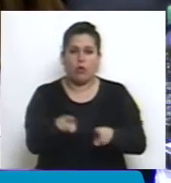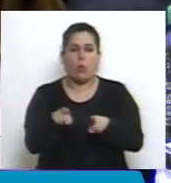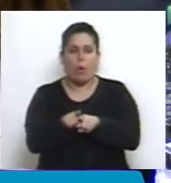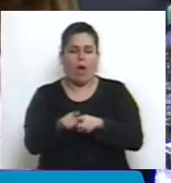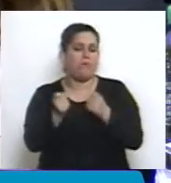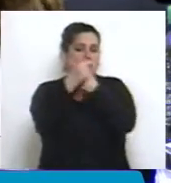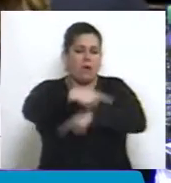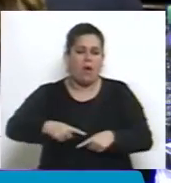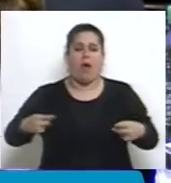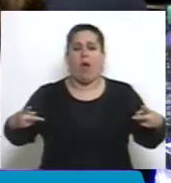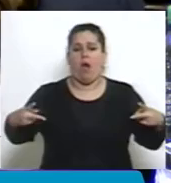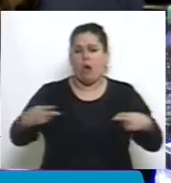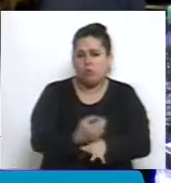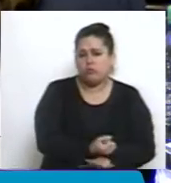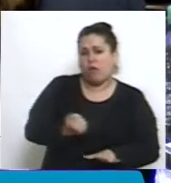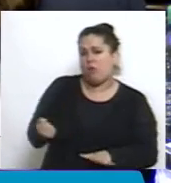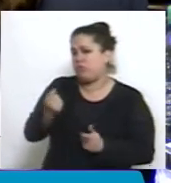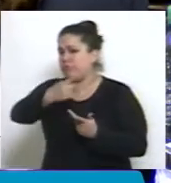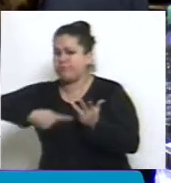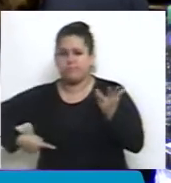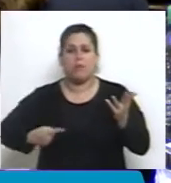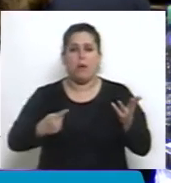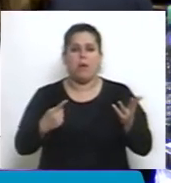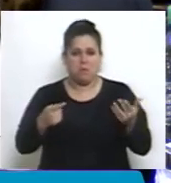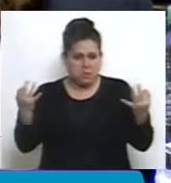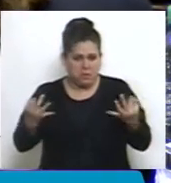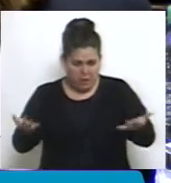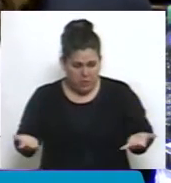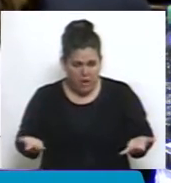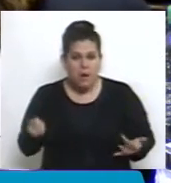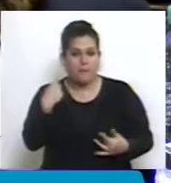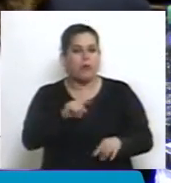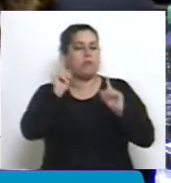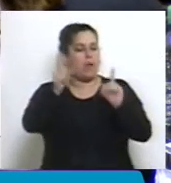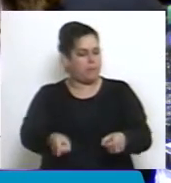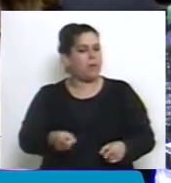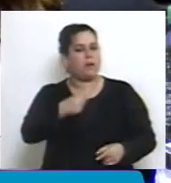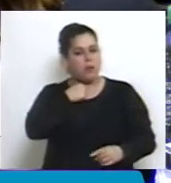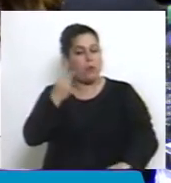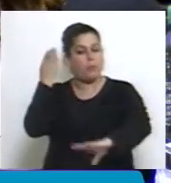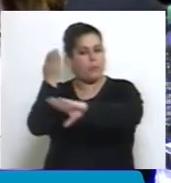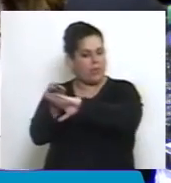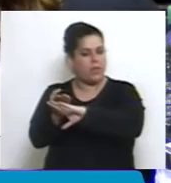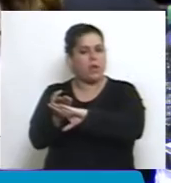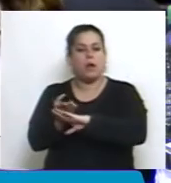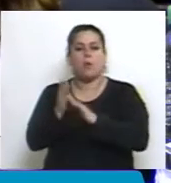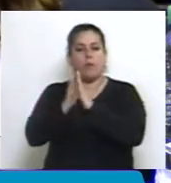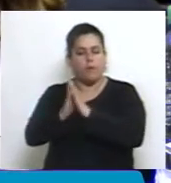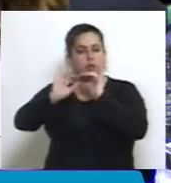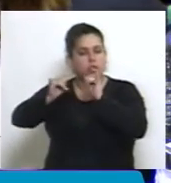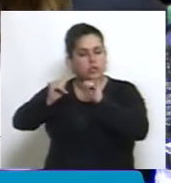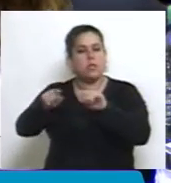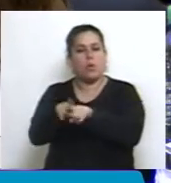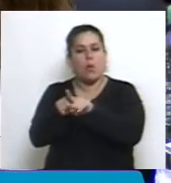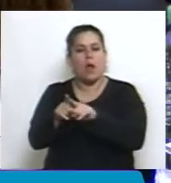que el nuevo gobierno considere necesario. Pero también vamos a pedir tener